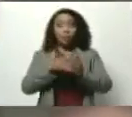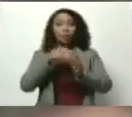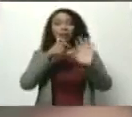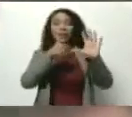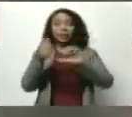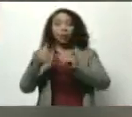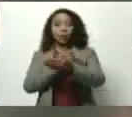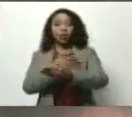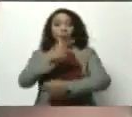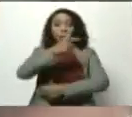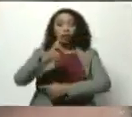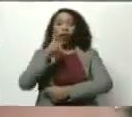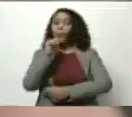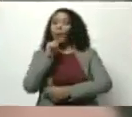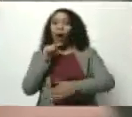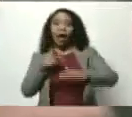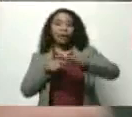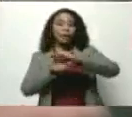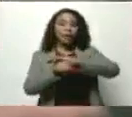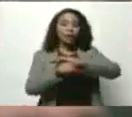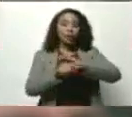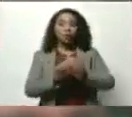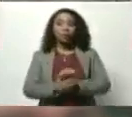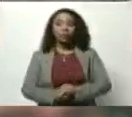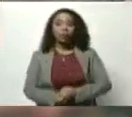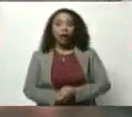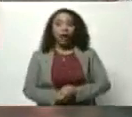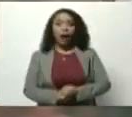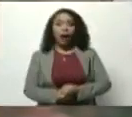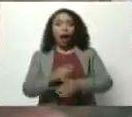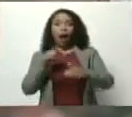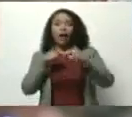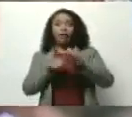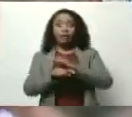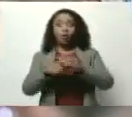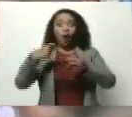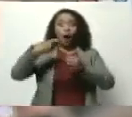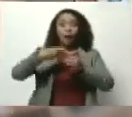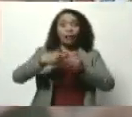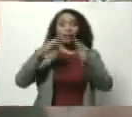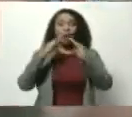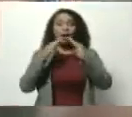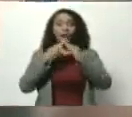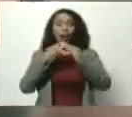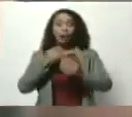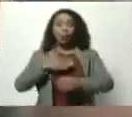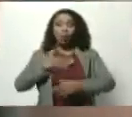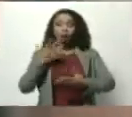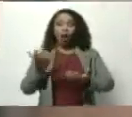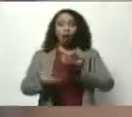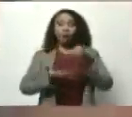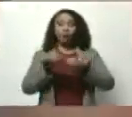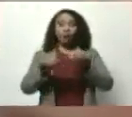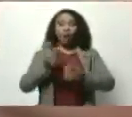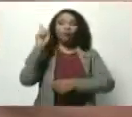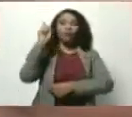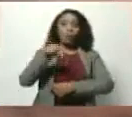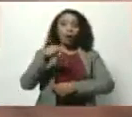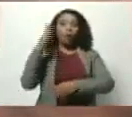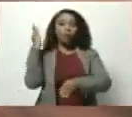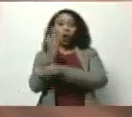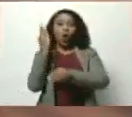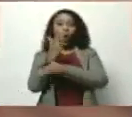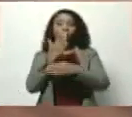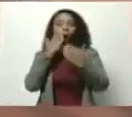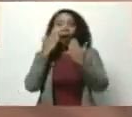que no tienen acceso al acceso al gas doméstico para poder cocinar también los estamos sancionando a